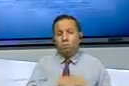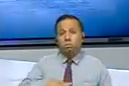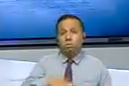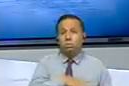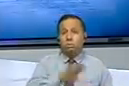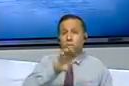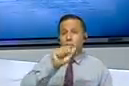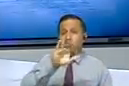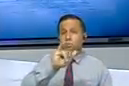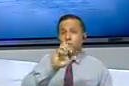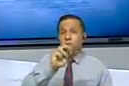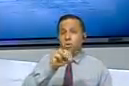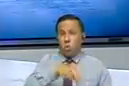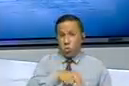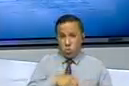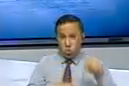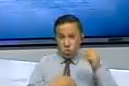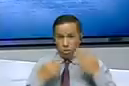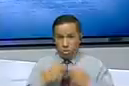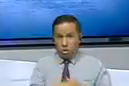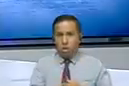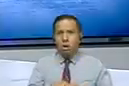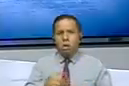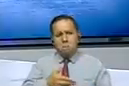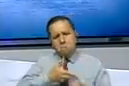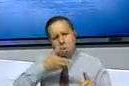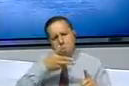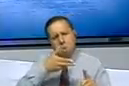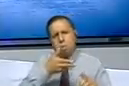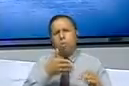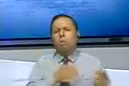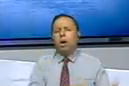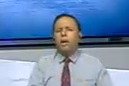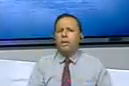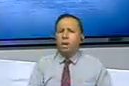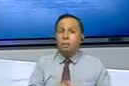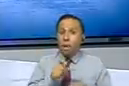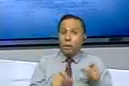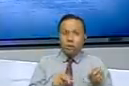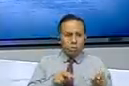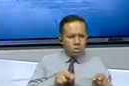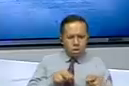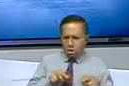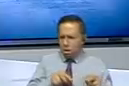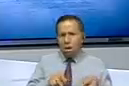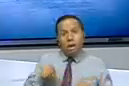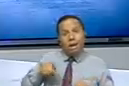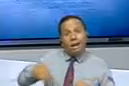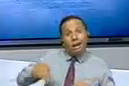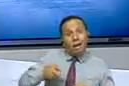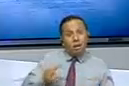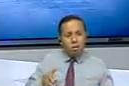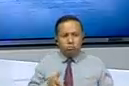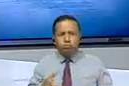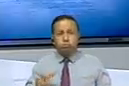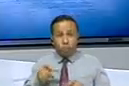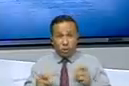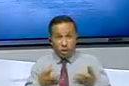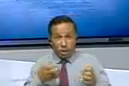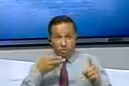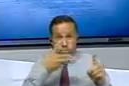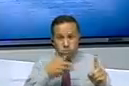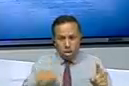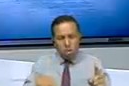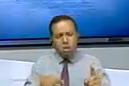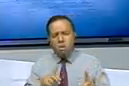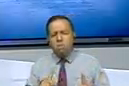de Bastión Popular al norte de Guayaquil. Testigos refieren que los asesinos persiguieron a su víctima durante varios metros hasta que le dieron